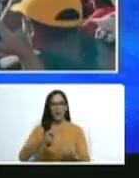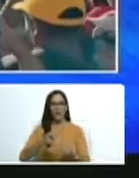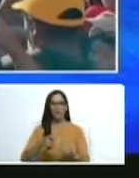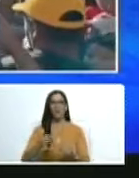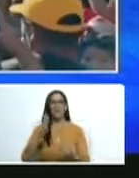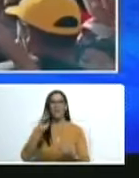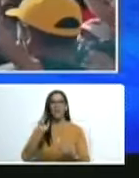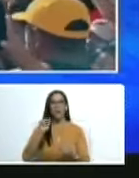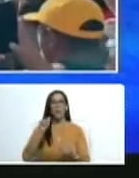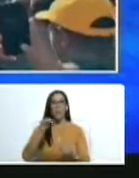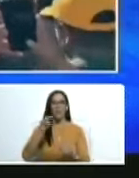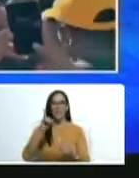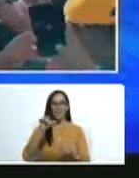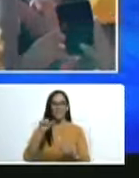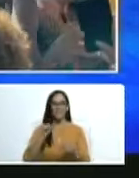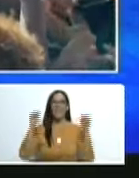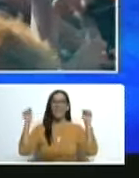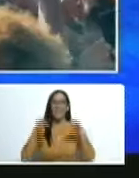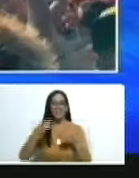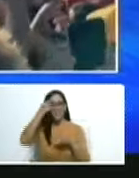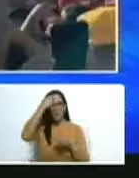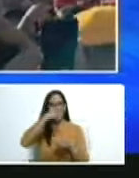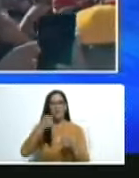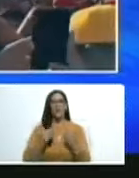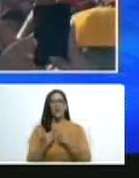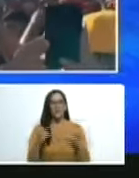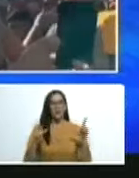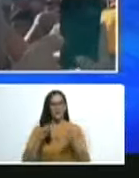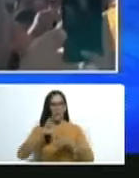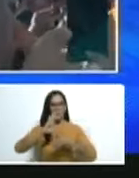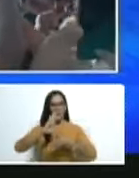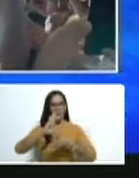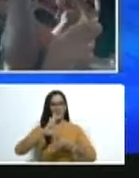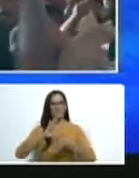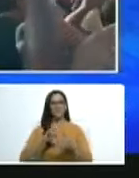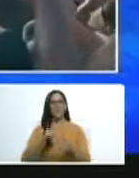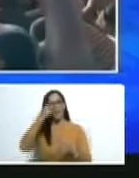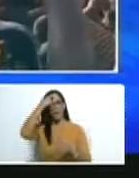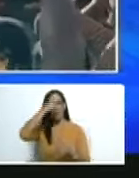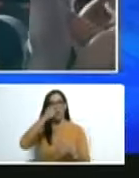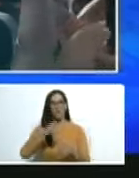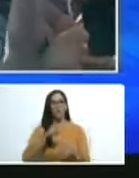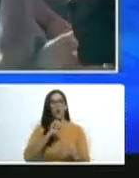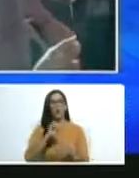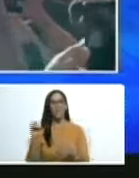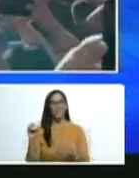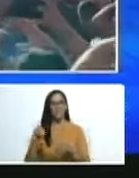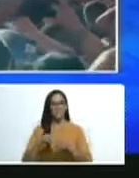Bermúdez. Este es el pueblo de los libertadores de América. El pueblo de Oriente.